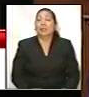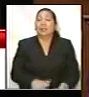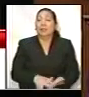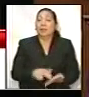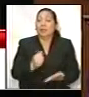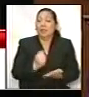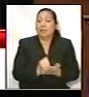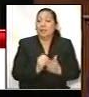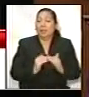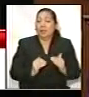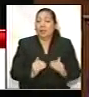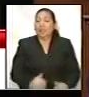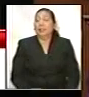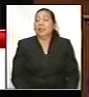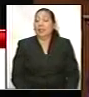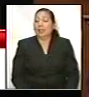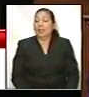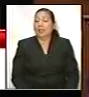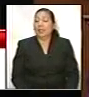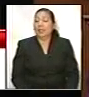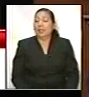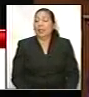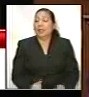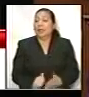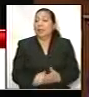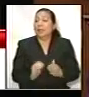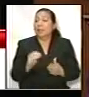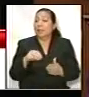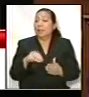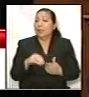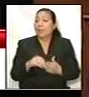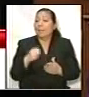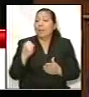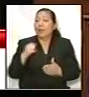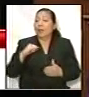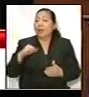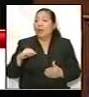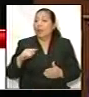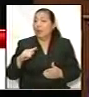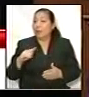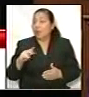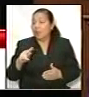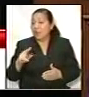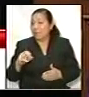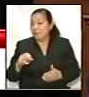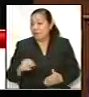la demarcación territorial que proponga el Poder Ejecutivo.